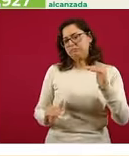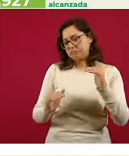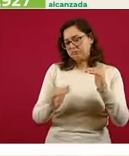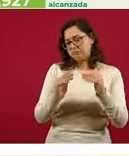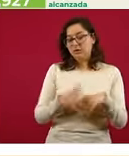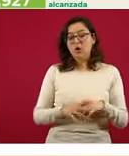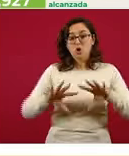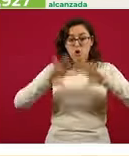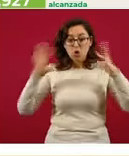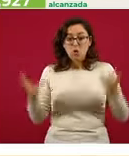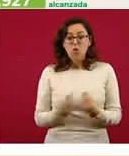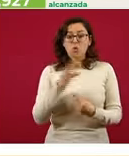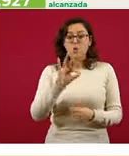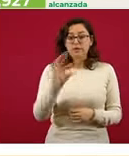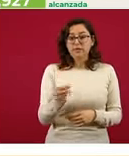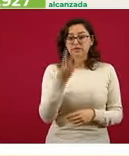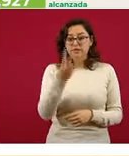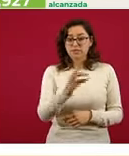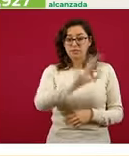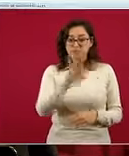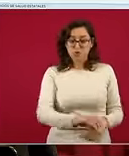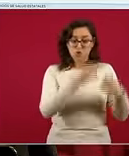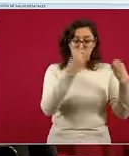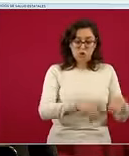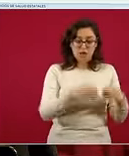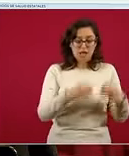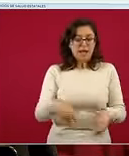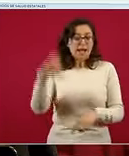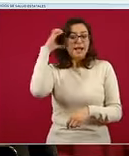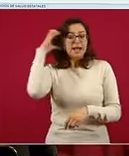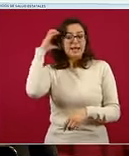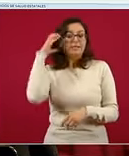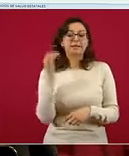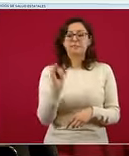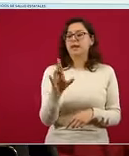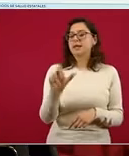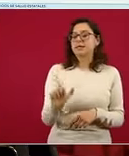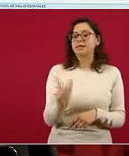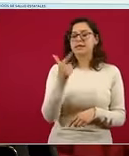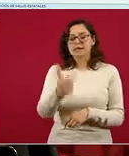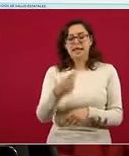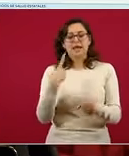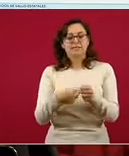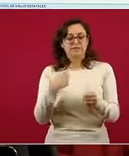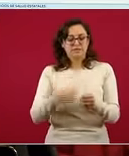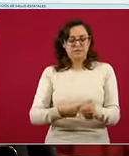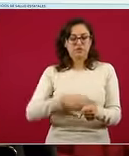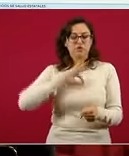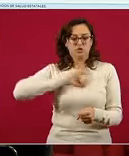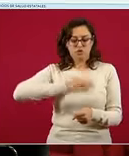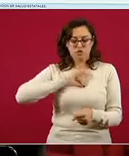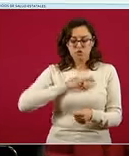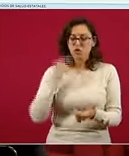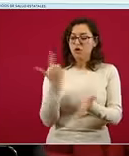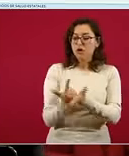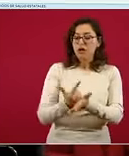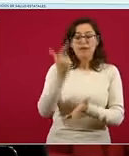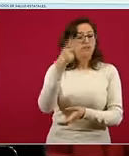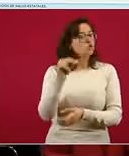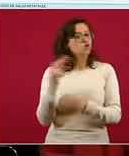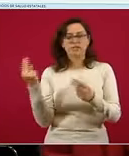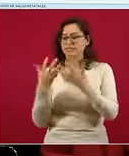es del 43%. La ocupación de camas generales de personas con infección respiratoria aguda grave que no requieren de un respirador